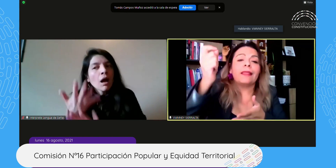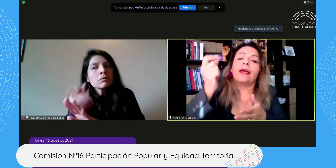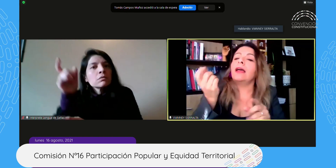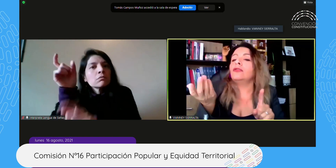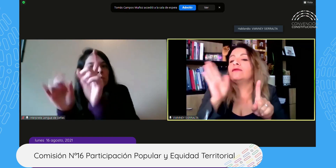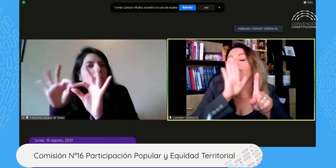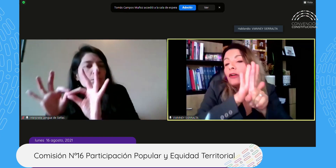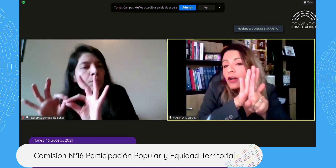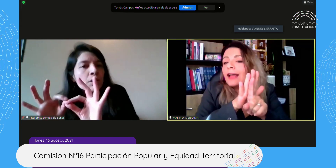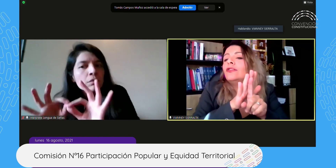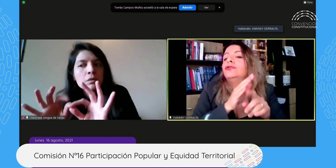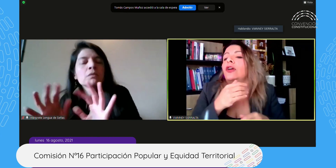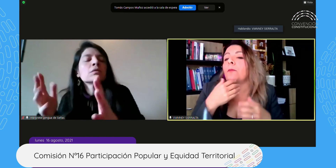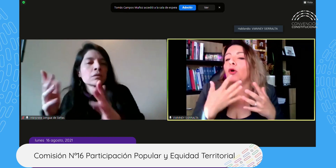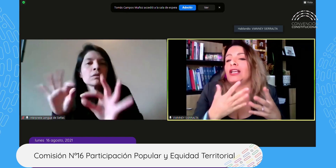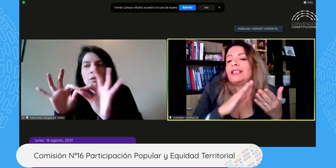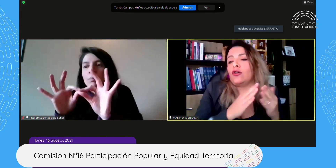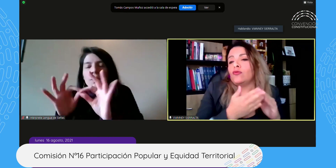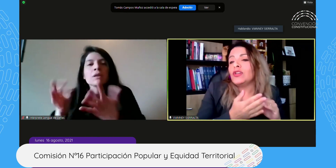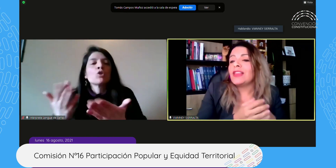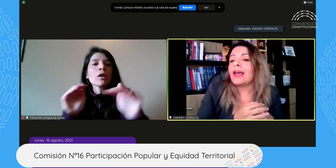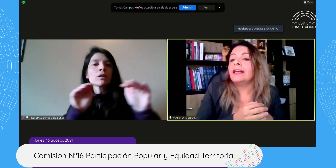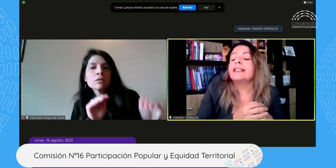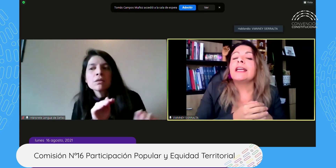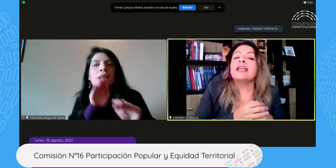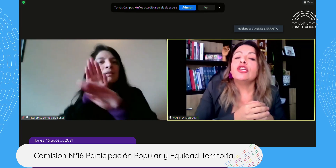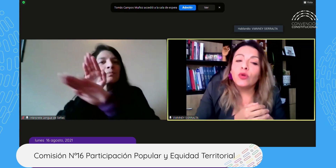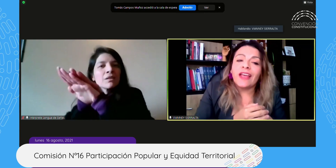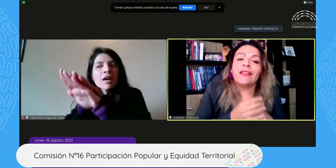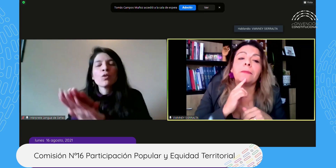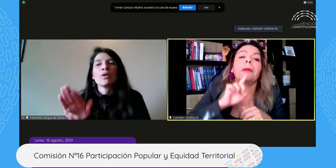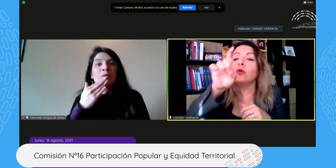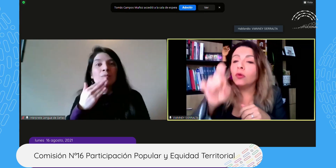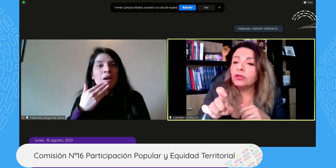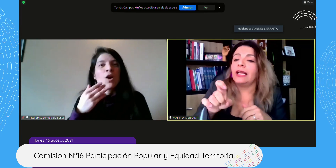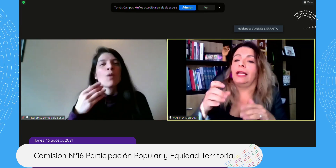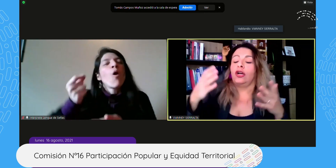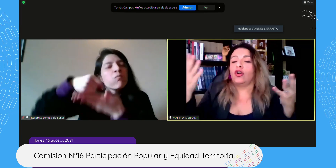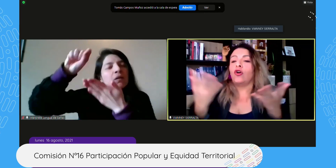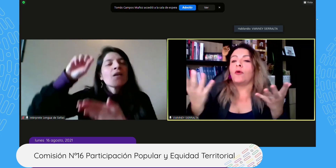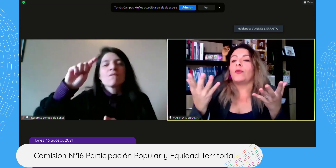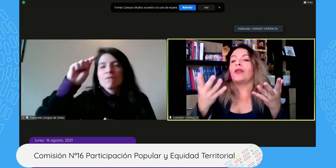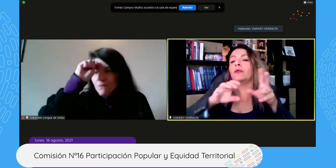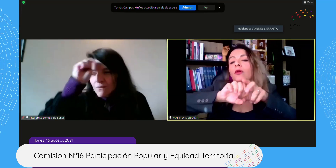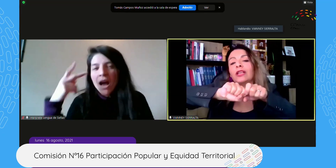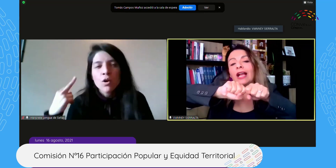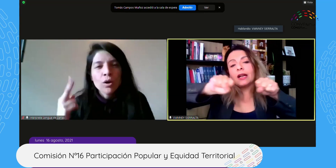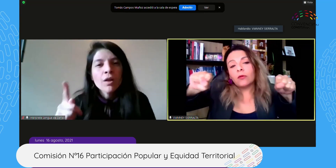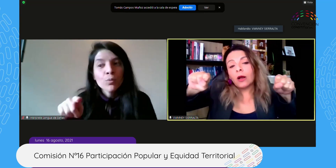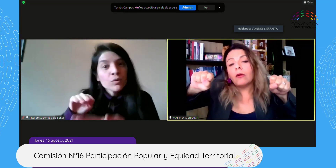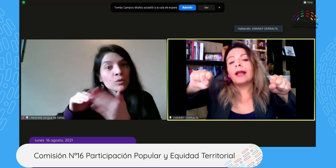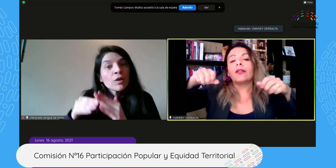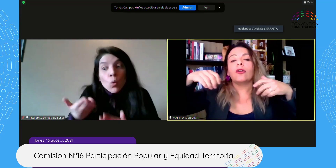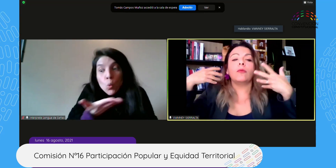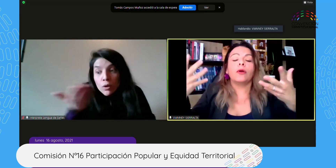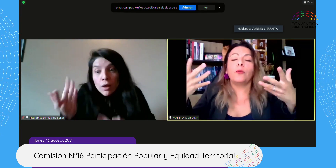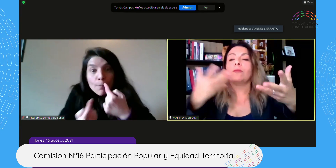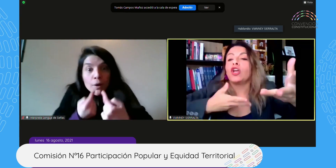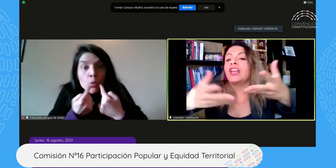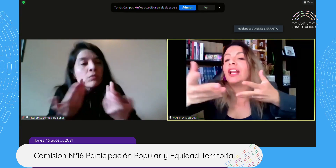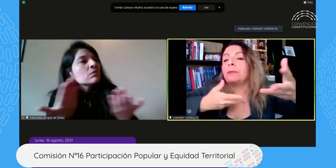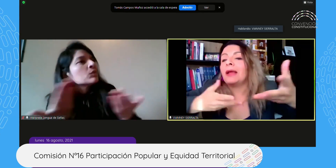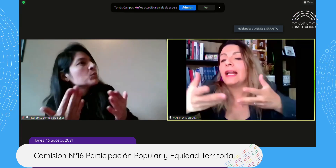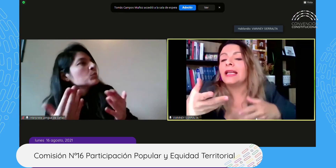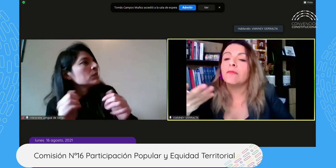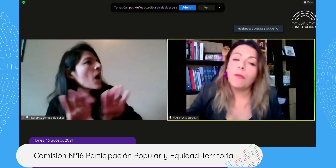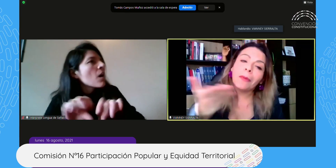son respaldados, valorados por esas comunidades, y ustedes pregúntenle cómo podemos llegar a un acuerdo, cómo